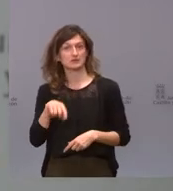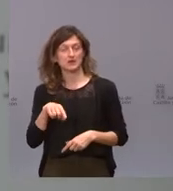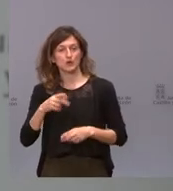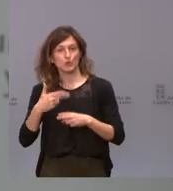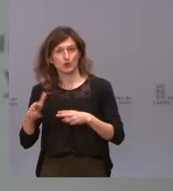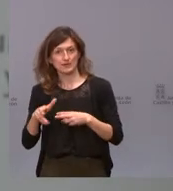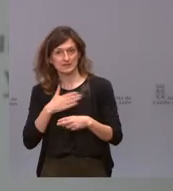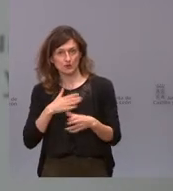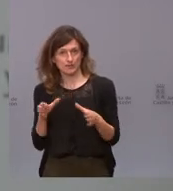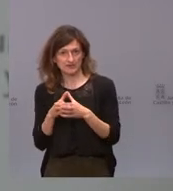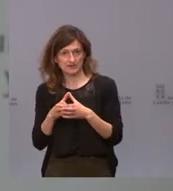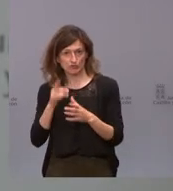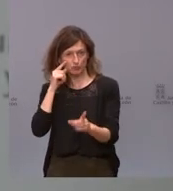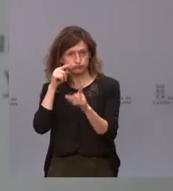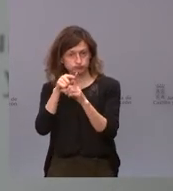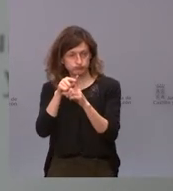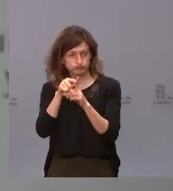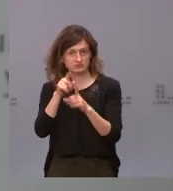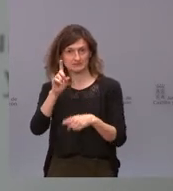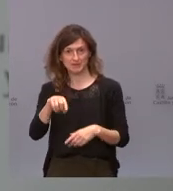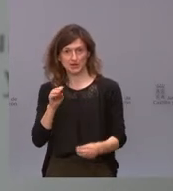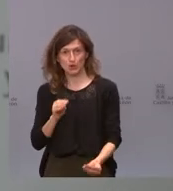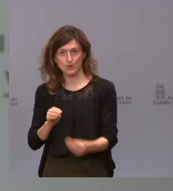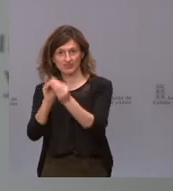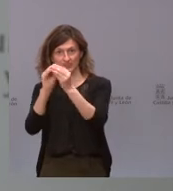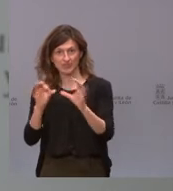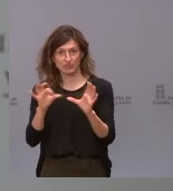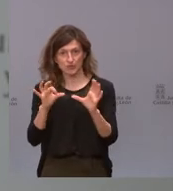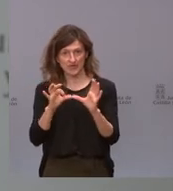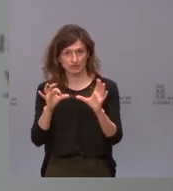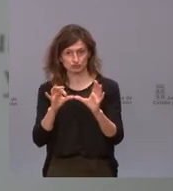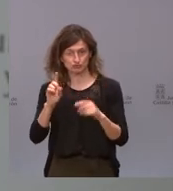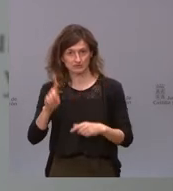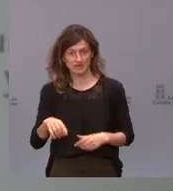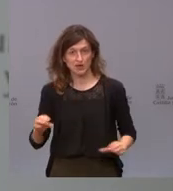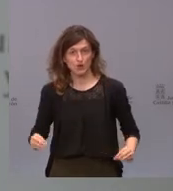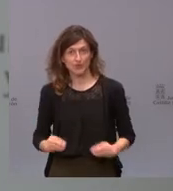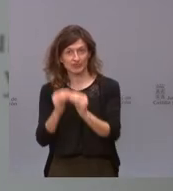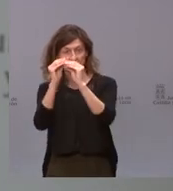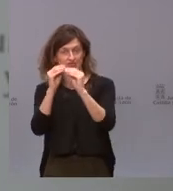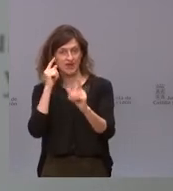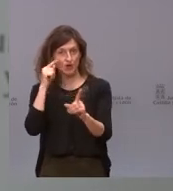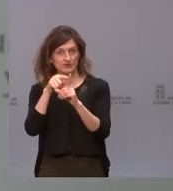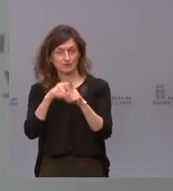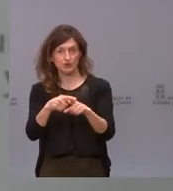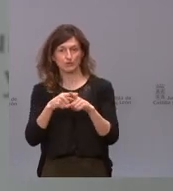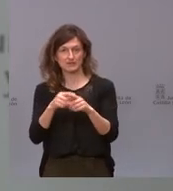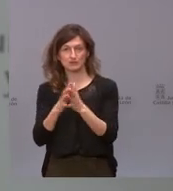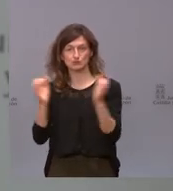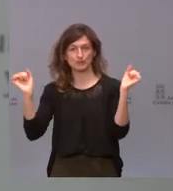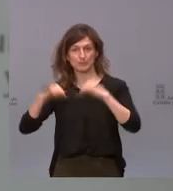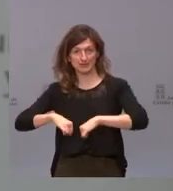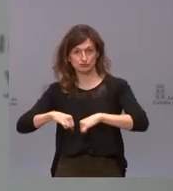partido que coincide con el objetivo con ciudadanos que coincide con el objetivo que compartimos en el pacto